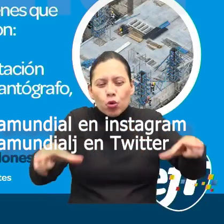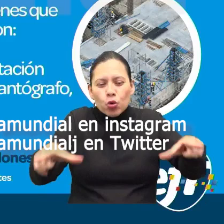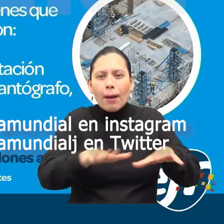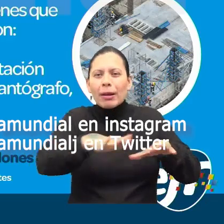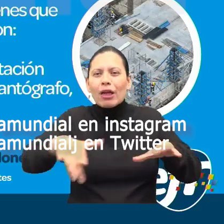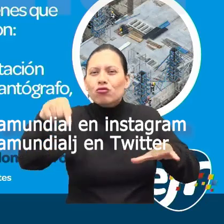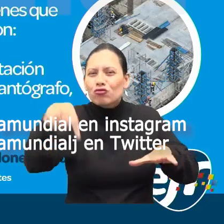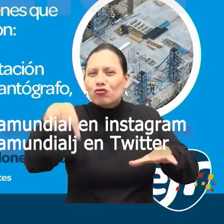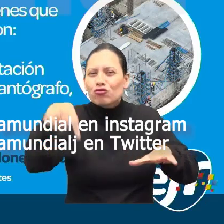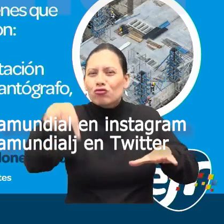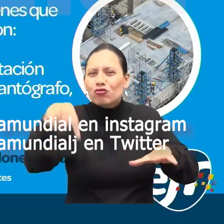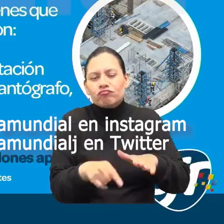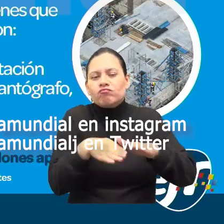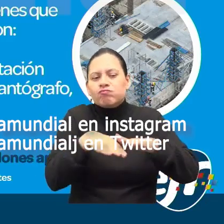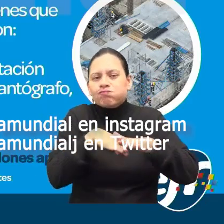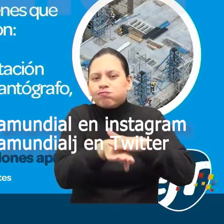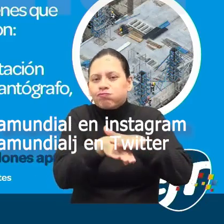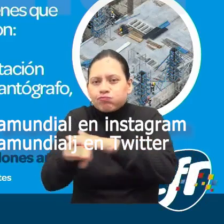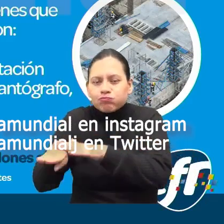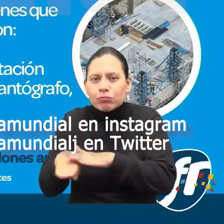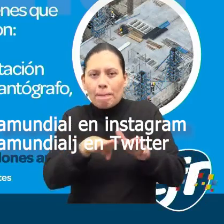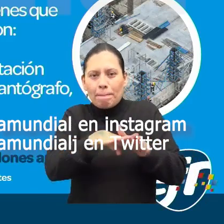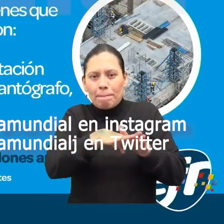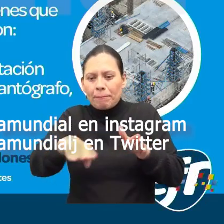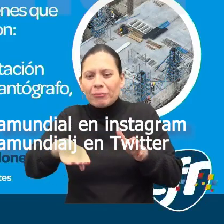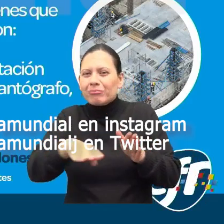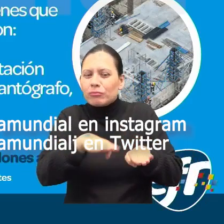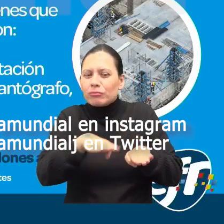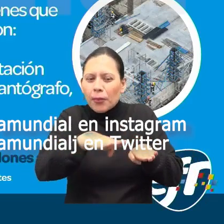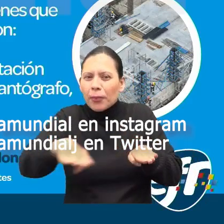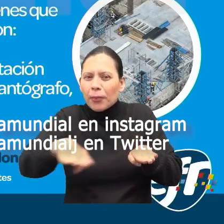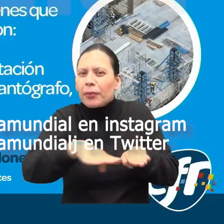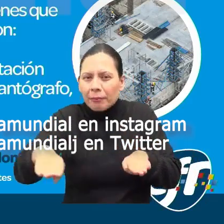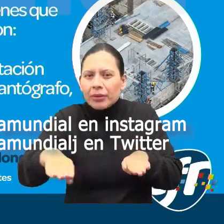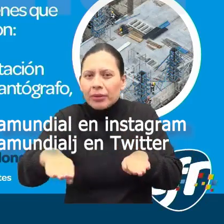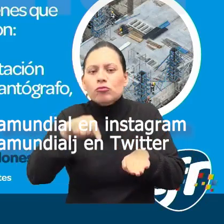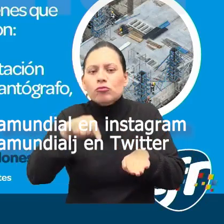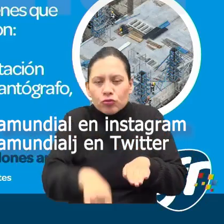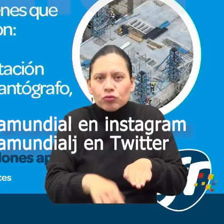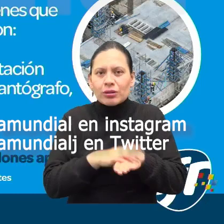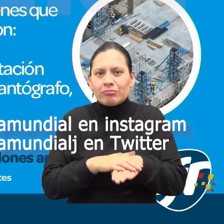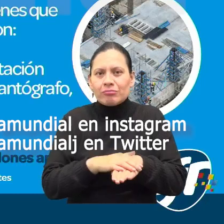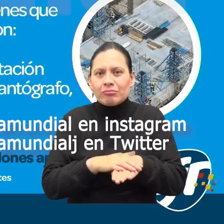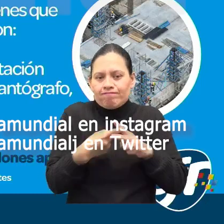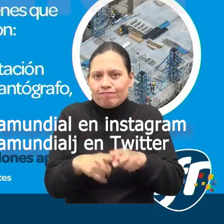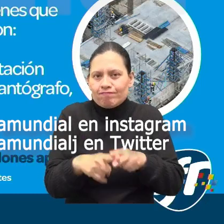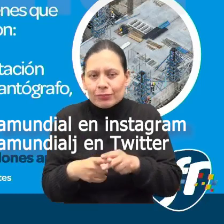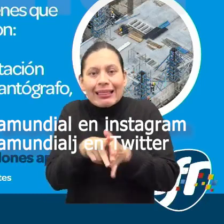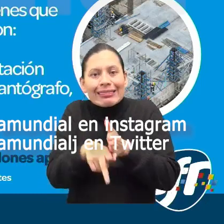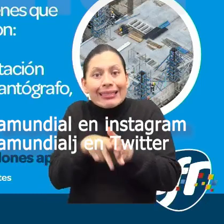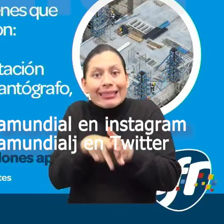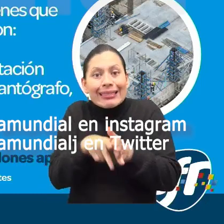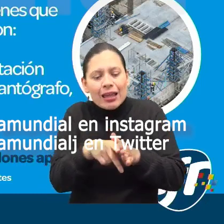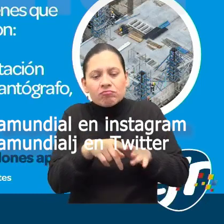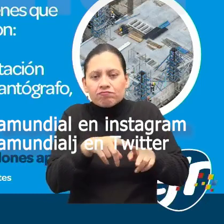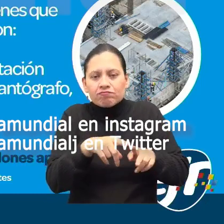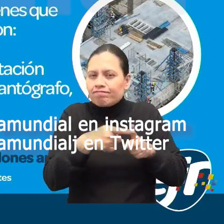Es el sitio donde estarán ubicados básicamente la zona de mantenimiento